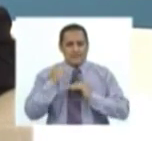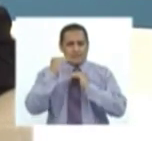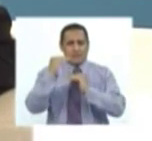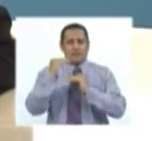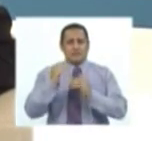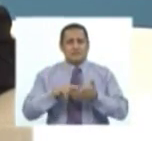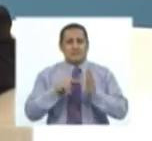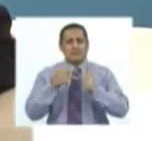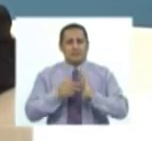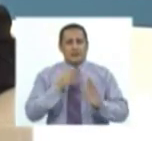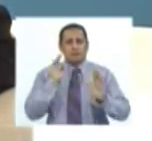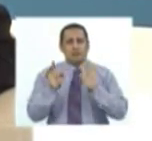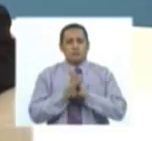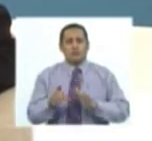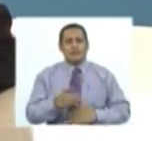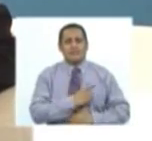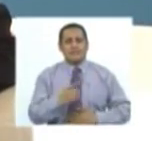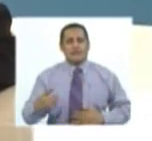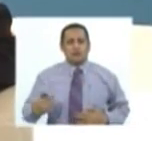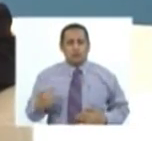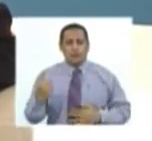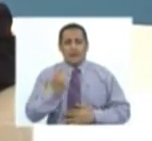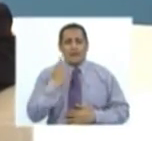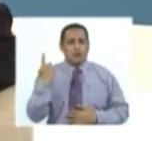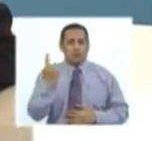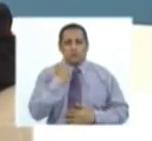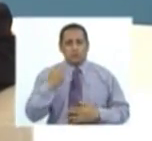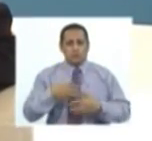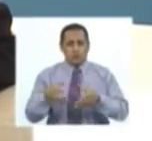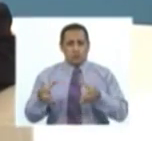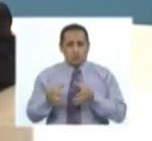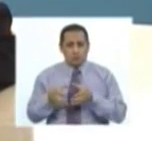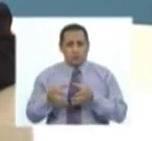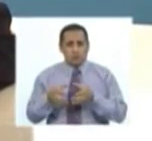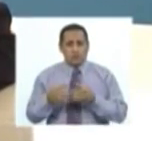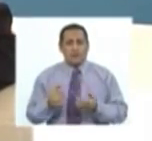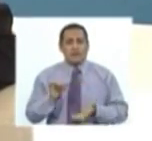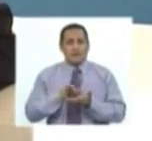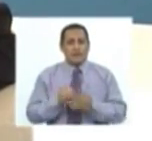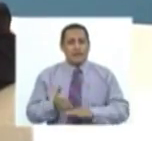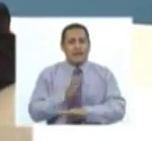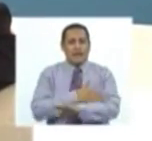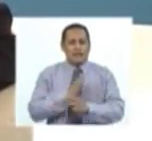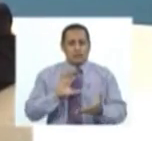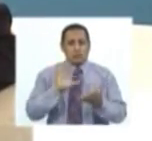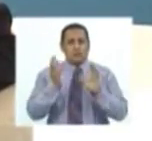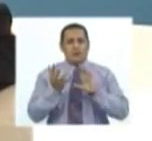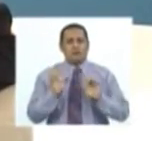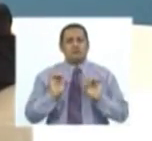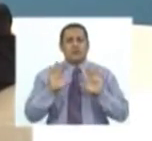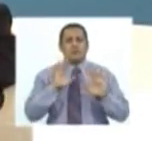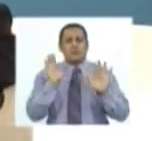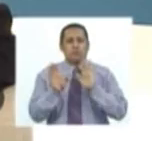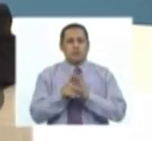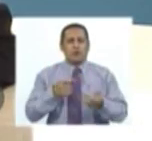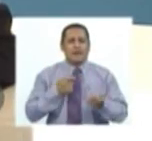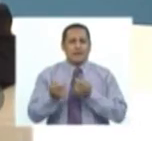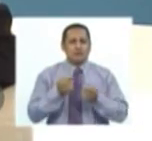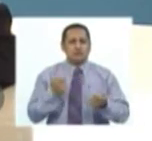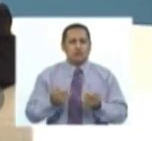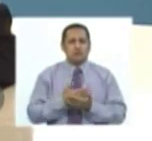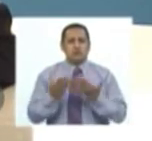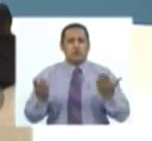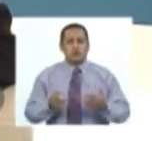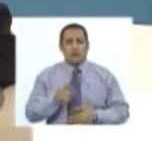se trata del director ejecutivo de esta entidad que, ante un cambio seguramente de gestión en la Academia de